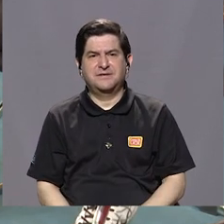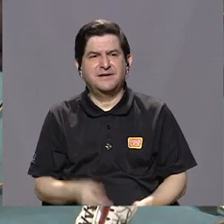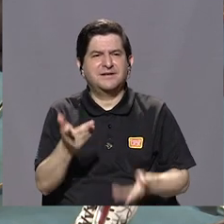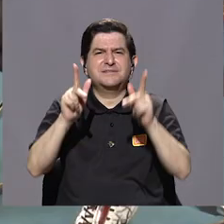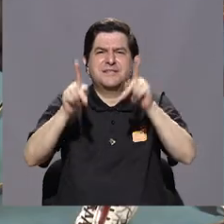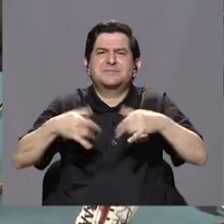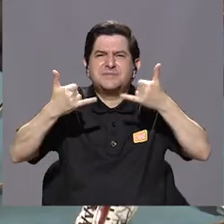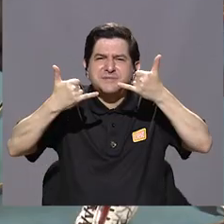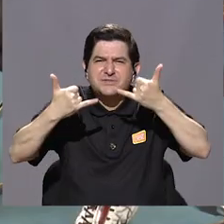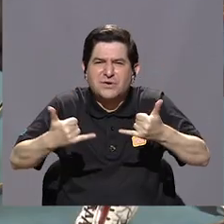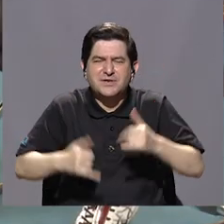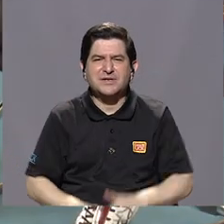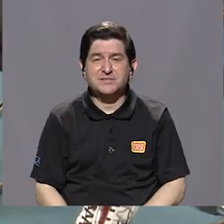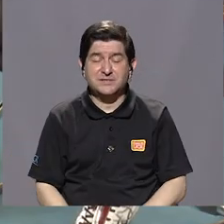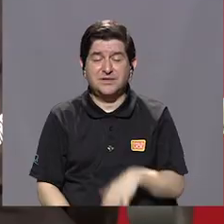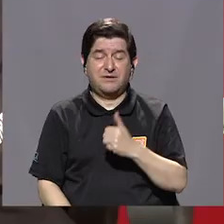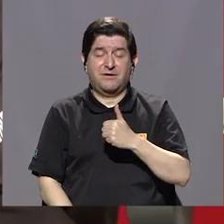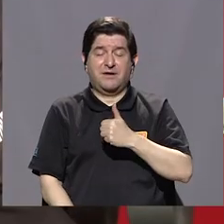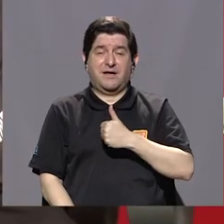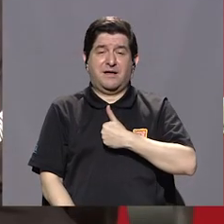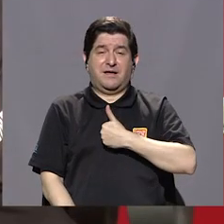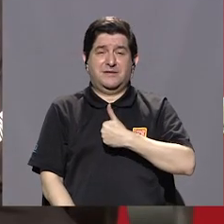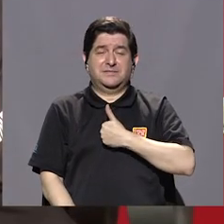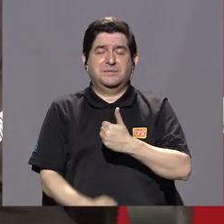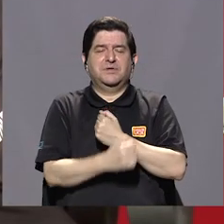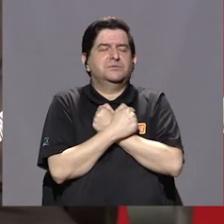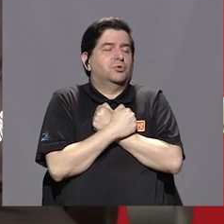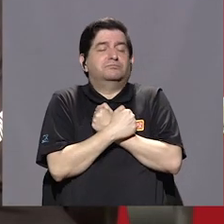más narcisista,